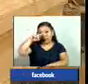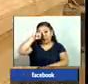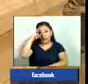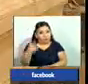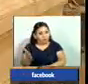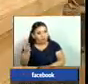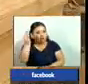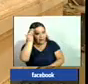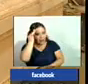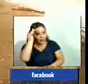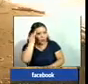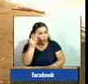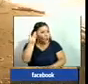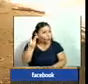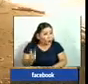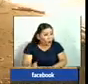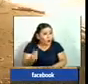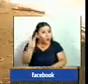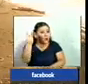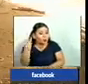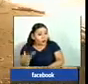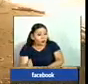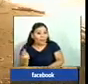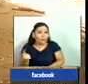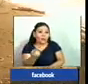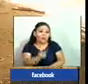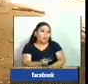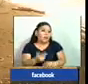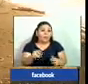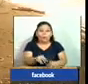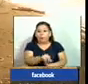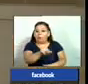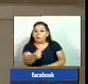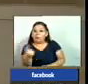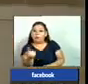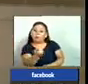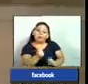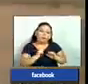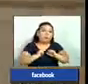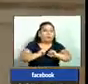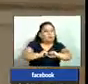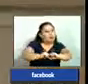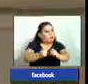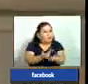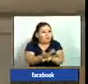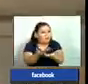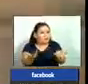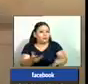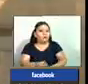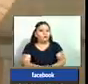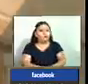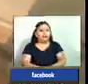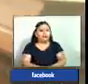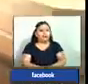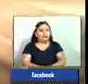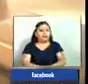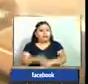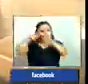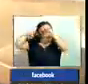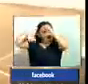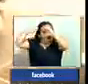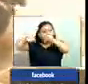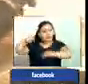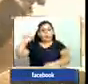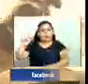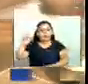cuenta que a diario decenas de personas también mueren por otras circunstancias con imágenes